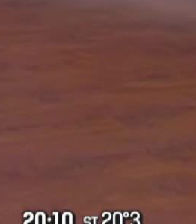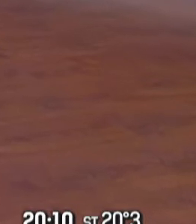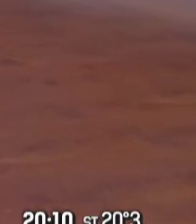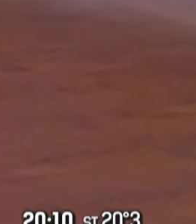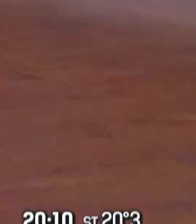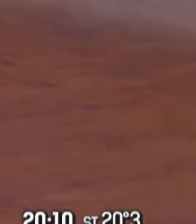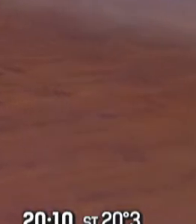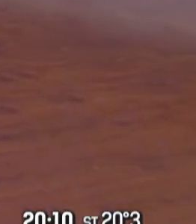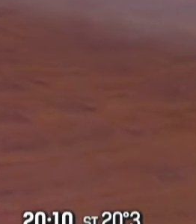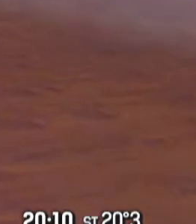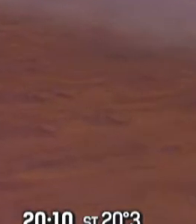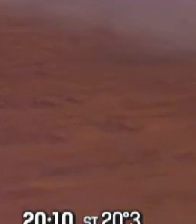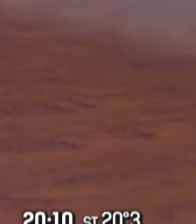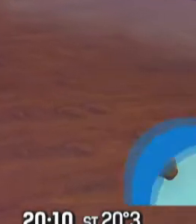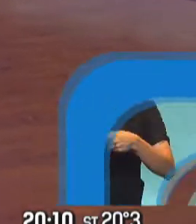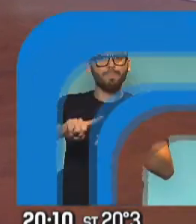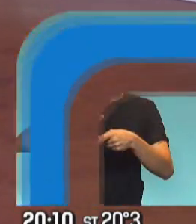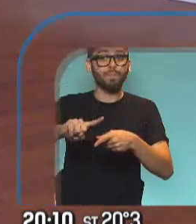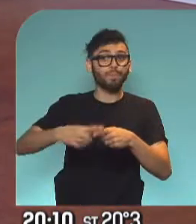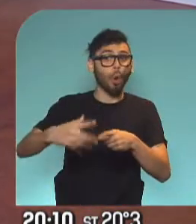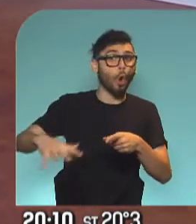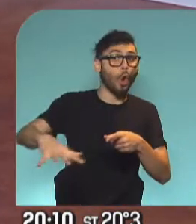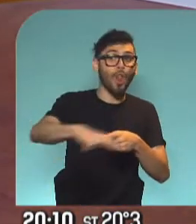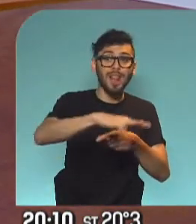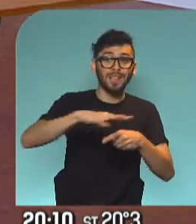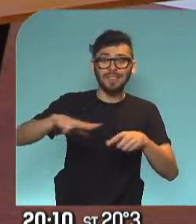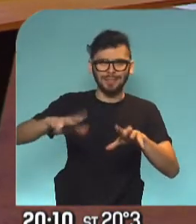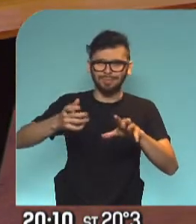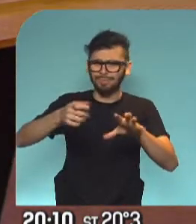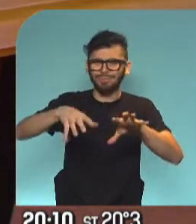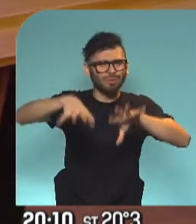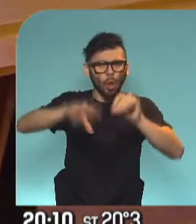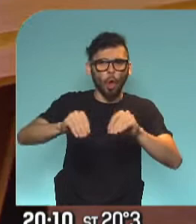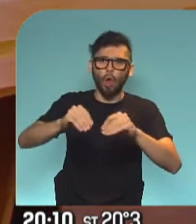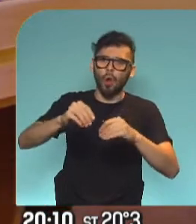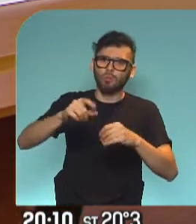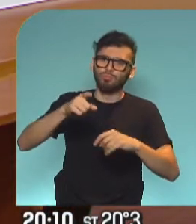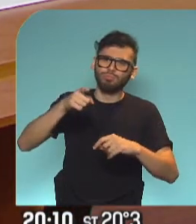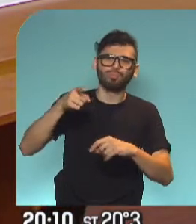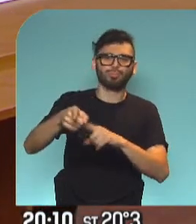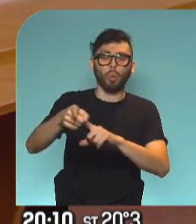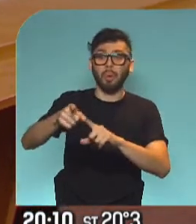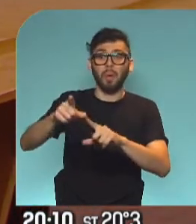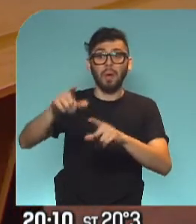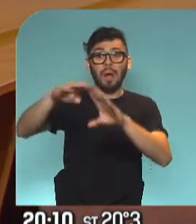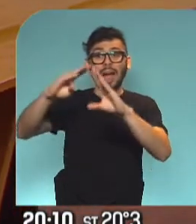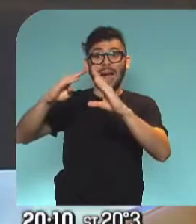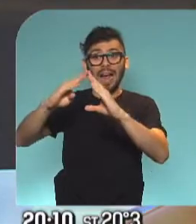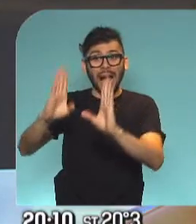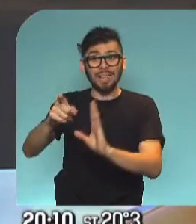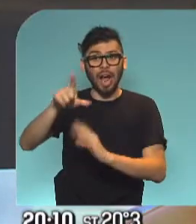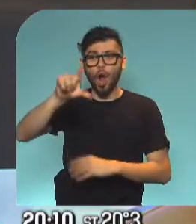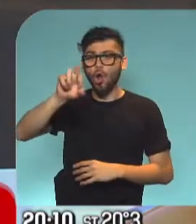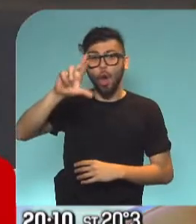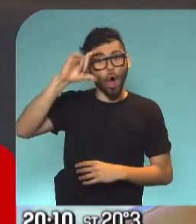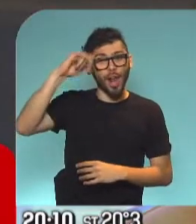Fuerte repudio de todo el arco político a lo que sucedió frente a la casa de Lorenzetti a poco más de 48 horas de la decisión que tiene que tomar la